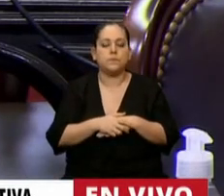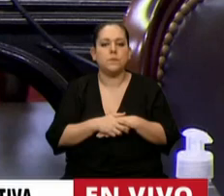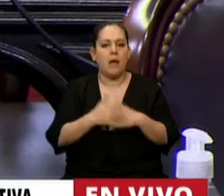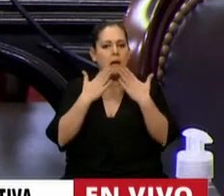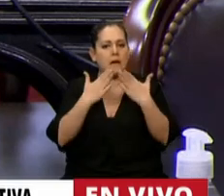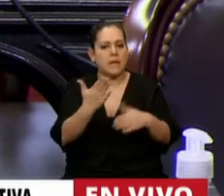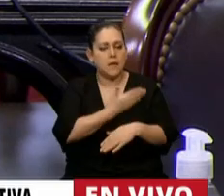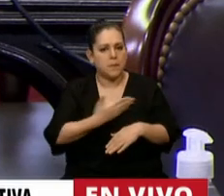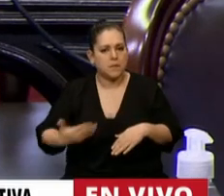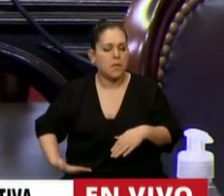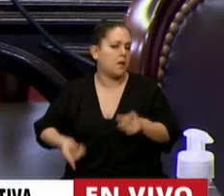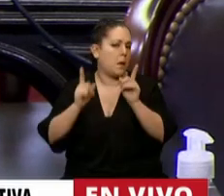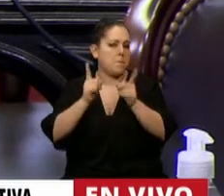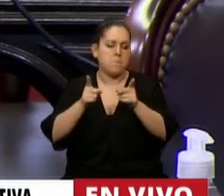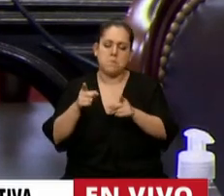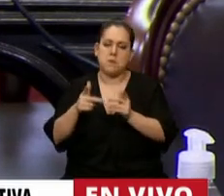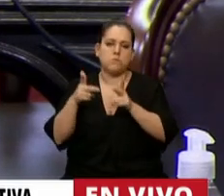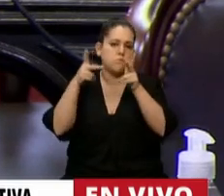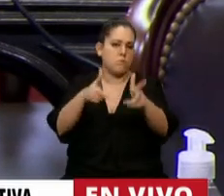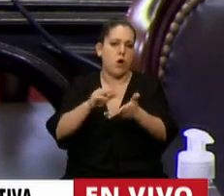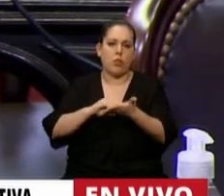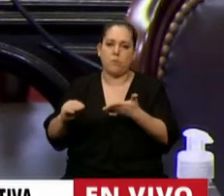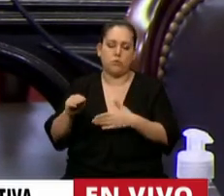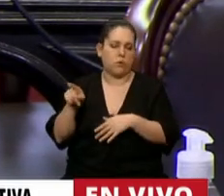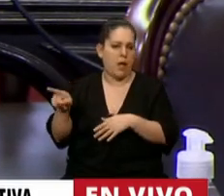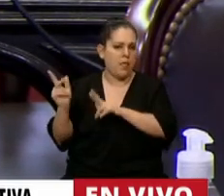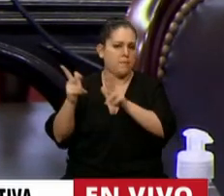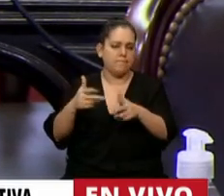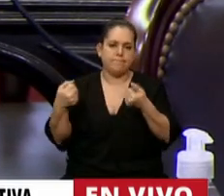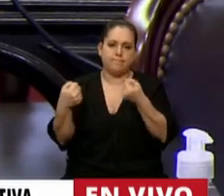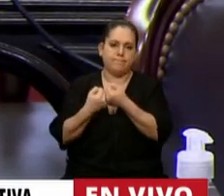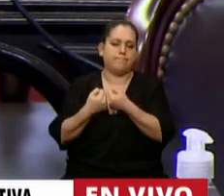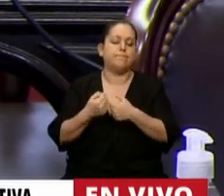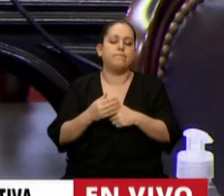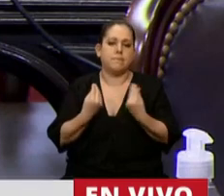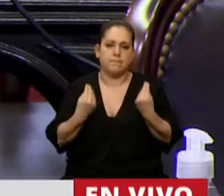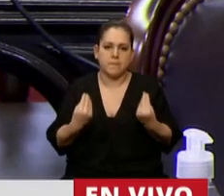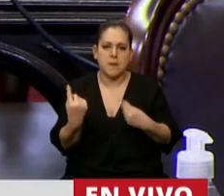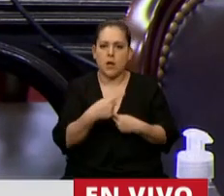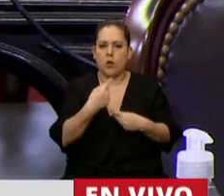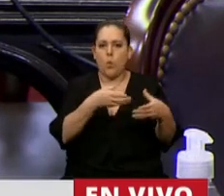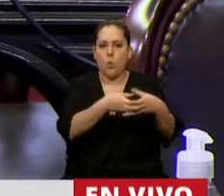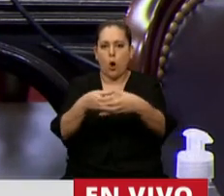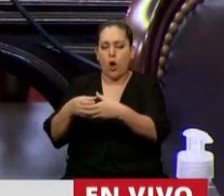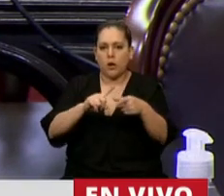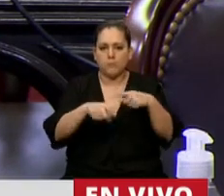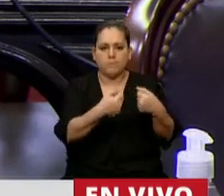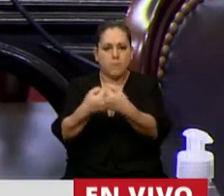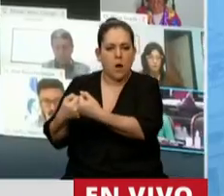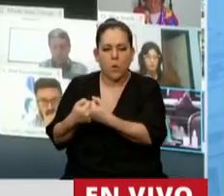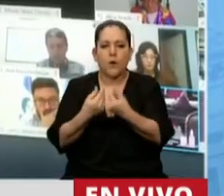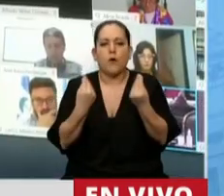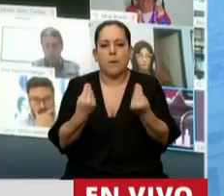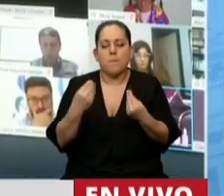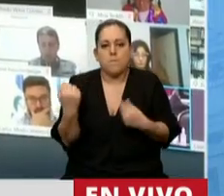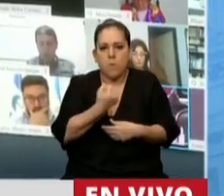Gracias, presidente. En el mismo sentido que la diputada Banfi, hemos podido acordar entre todos los bloques, creo que es importante para